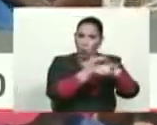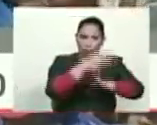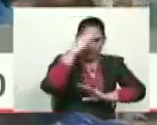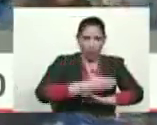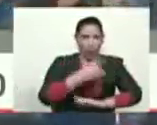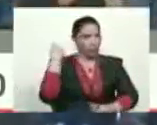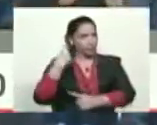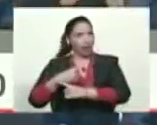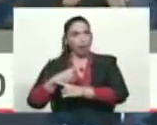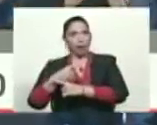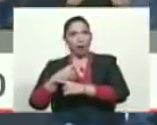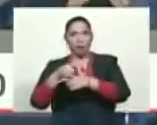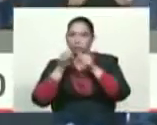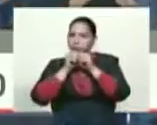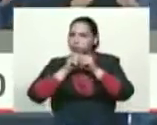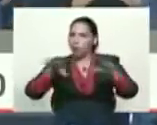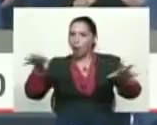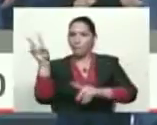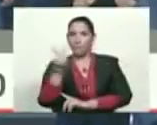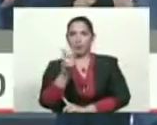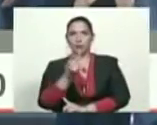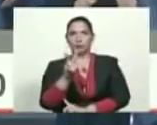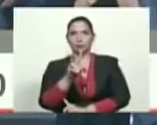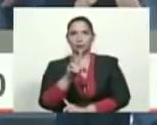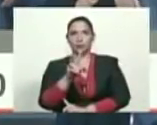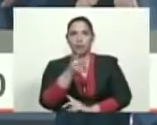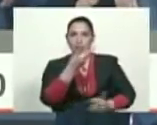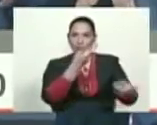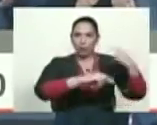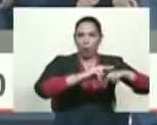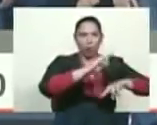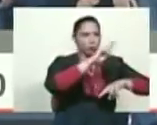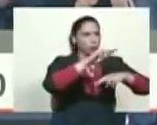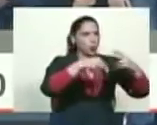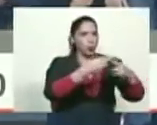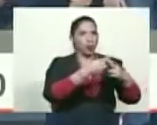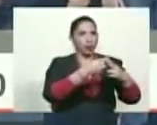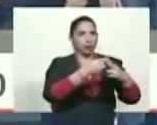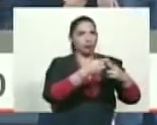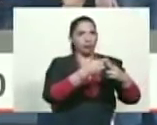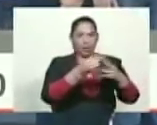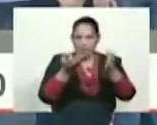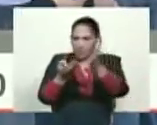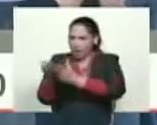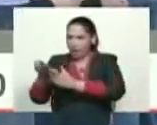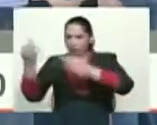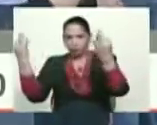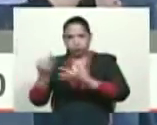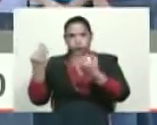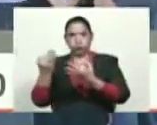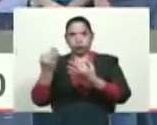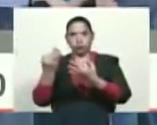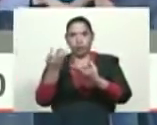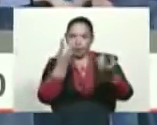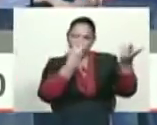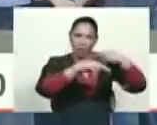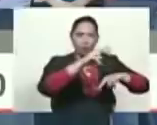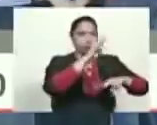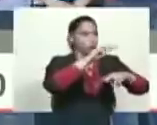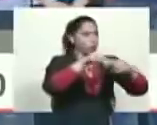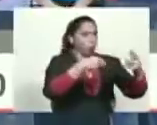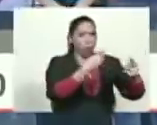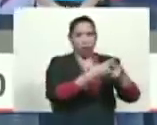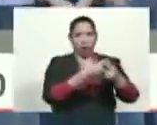ser para toda Venezuela. Traidores, nunca. Leales, siempre.